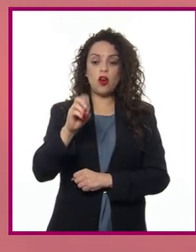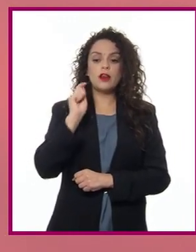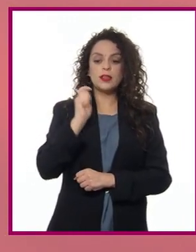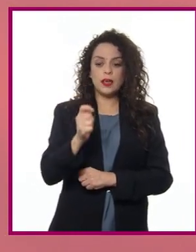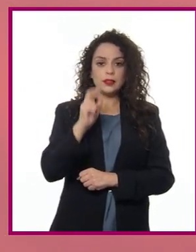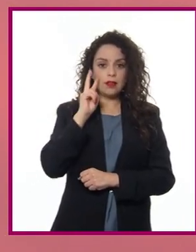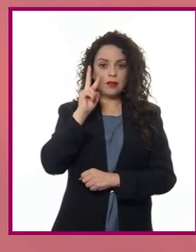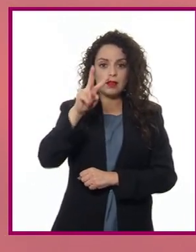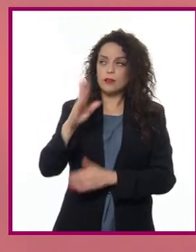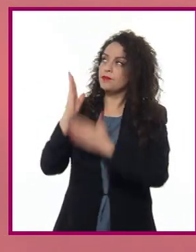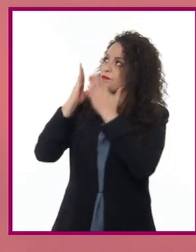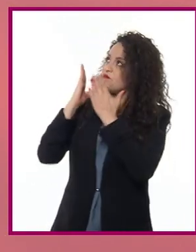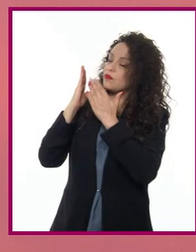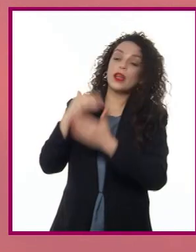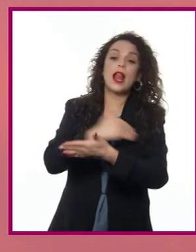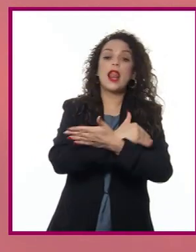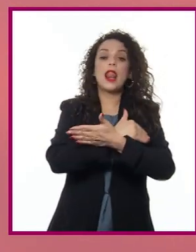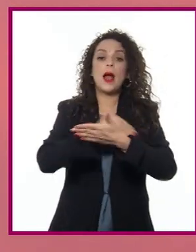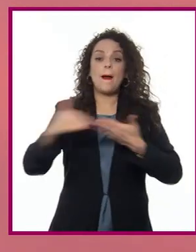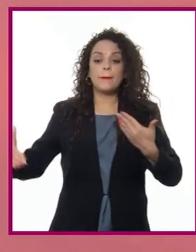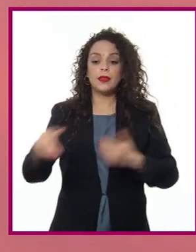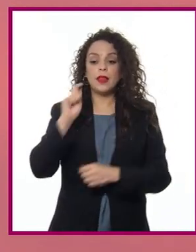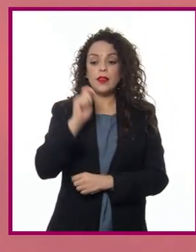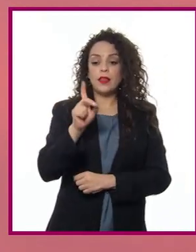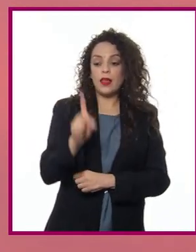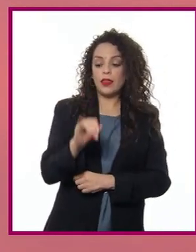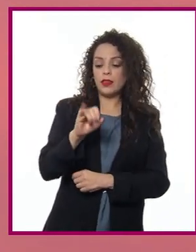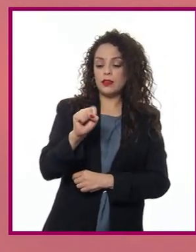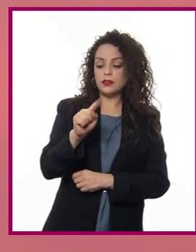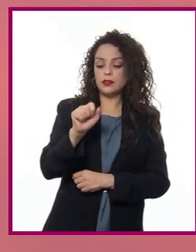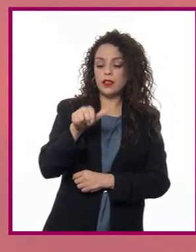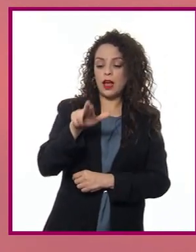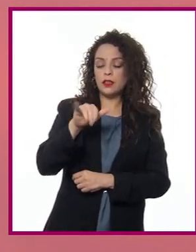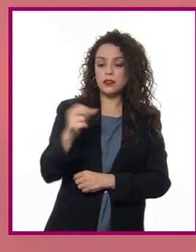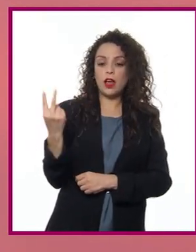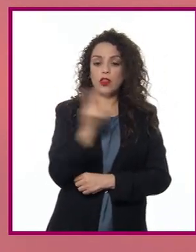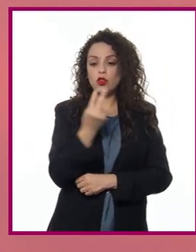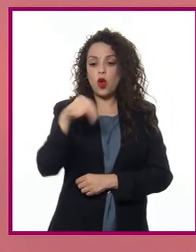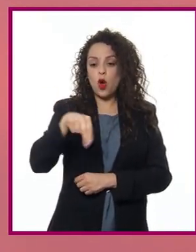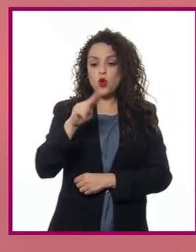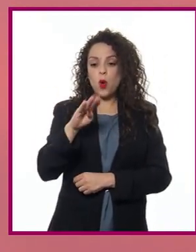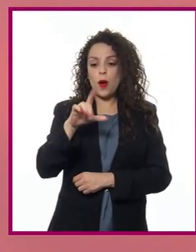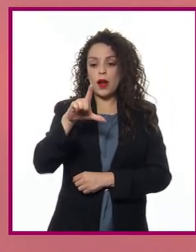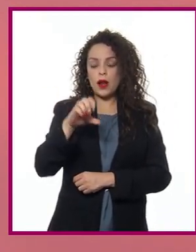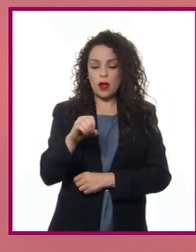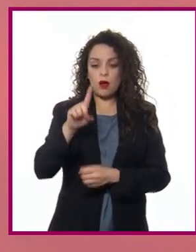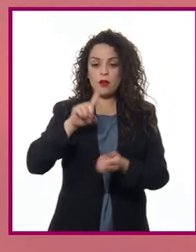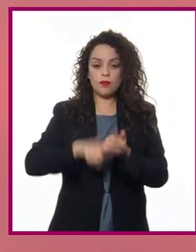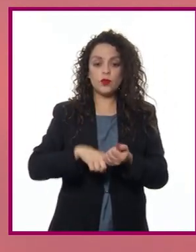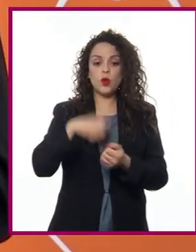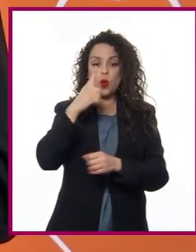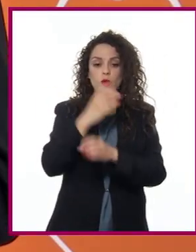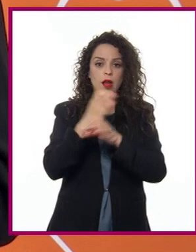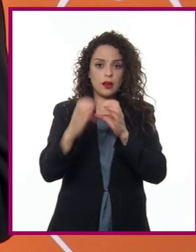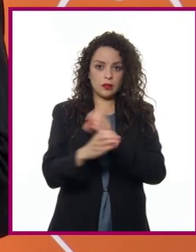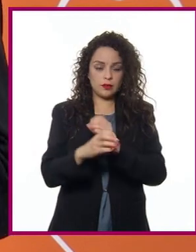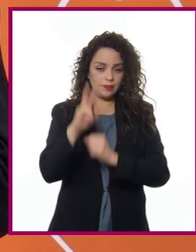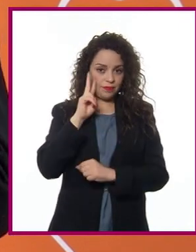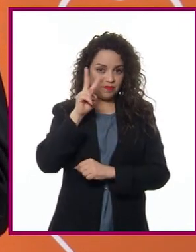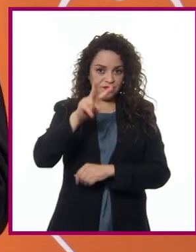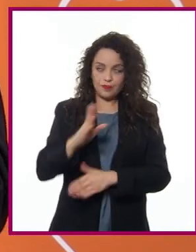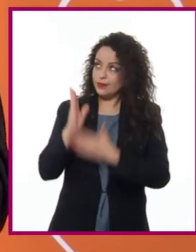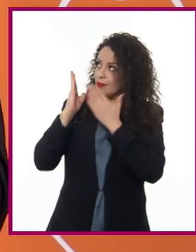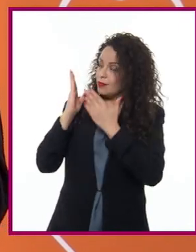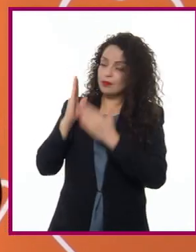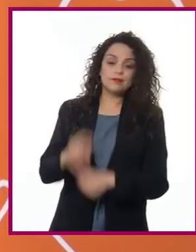se define como la mitad de la distancia entre 2 núcleos atómicos adyacentes de un elemento.